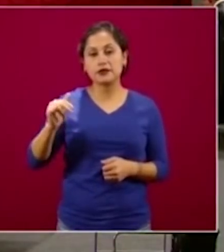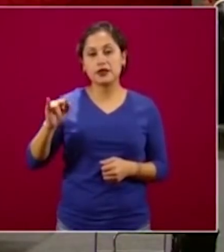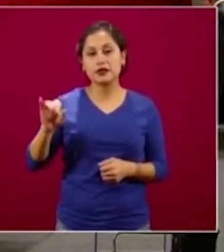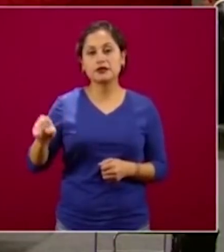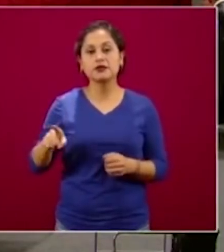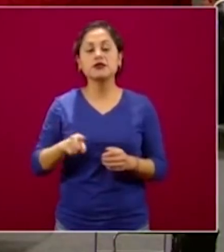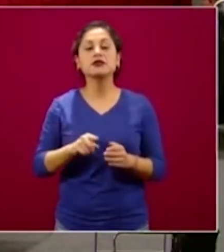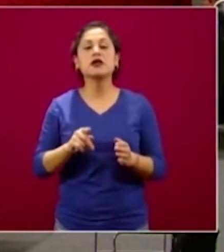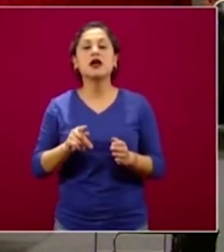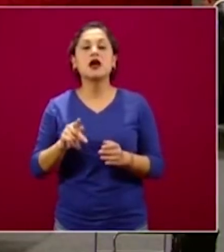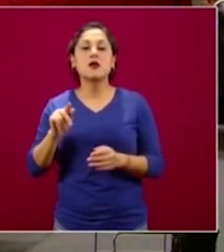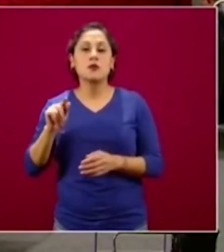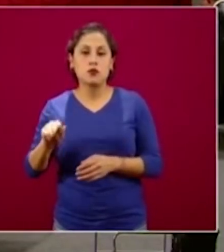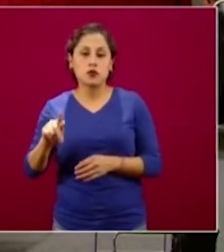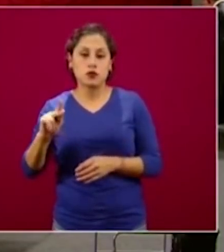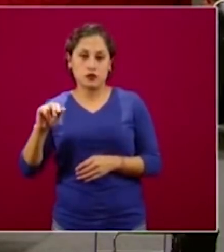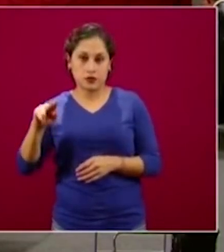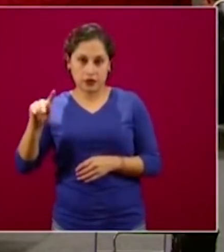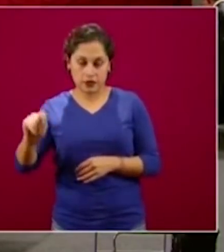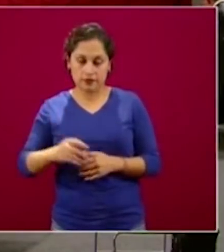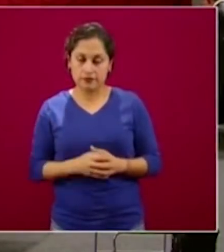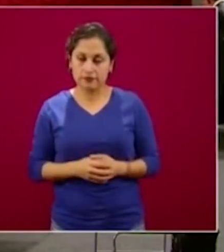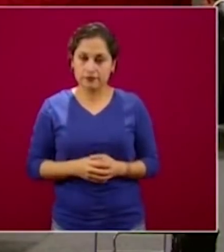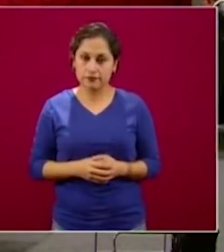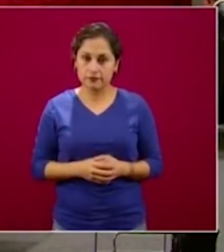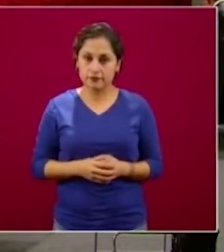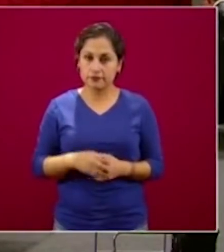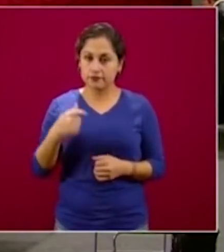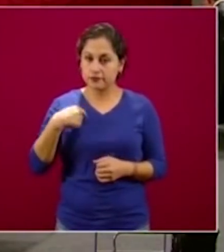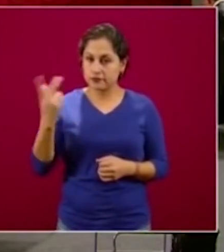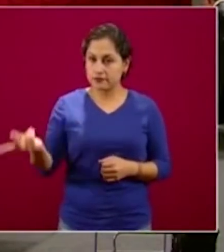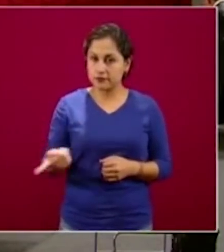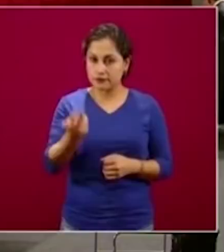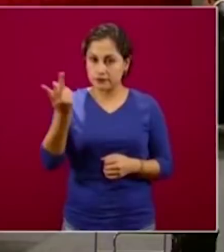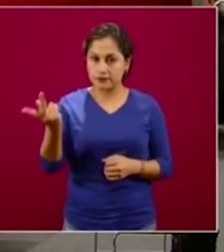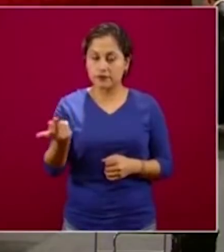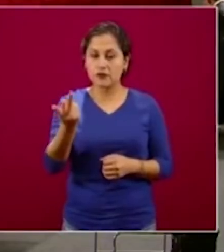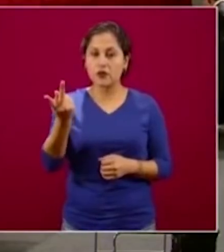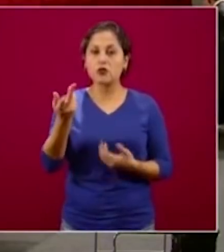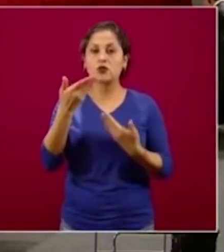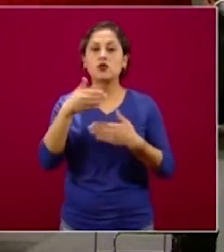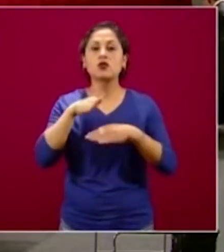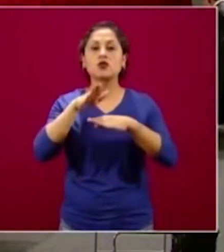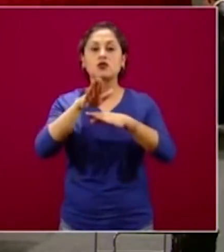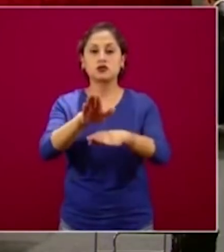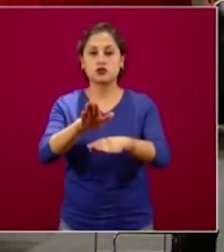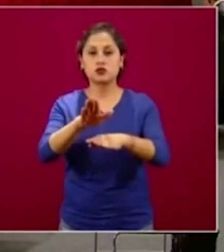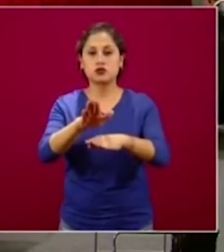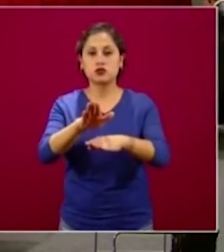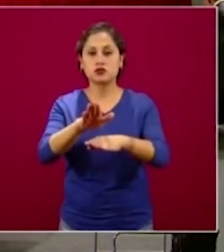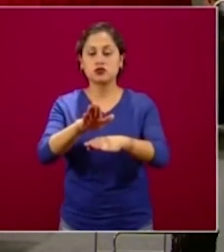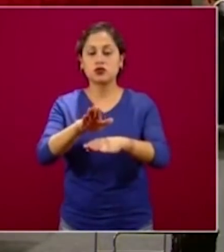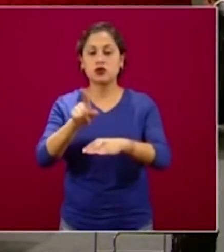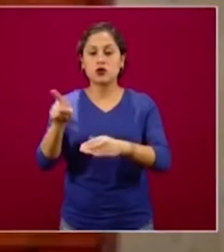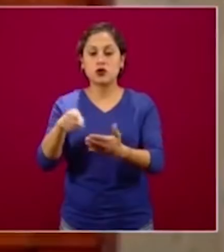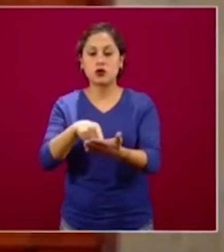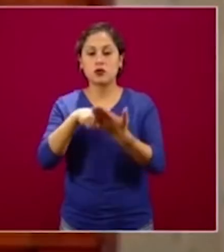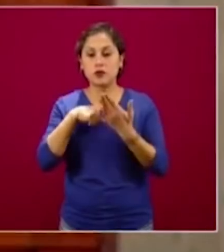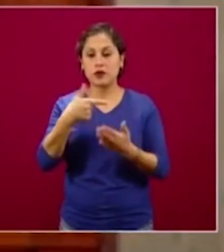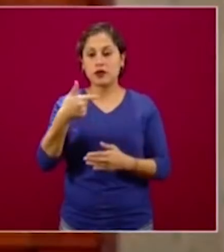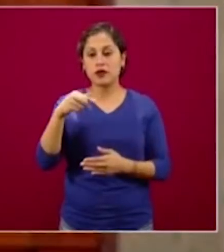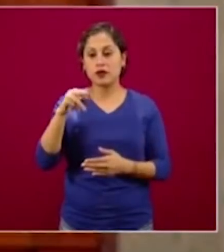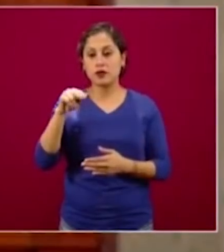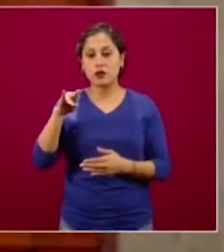Una pregunta de la herramienta que nos presentaron, que tiene los modelos ABA y Gompers, ¿ya hay